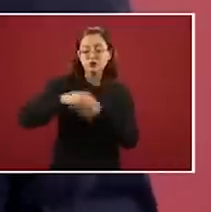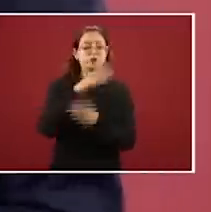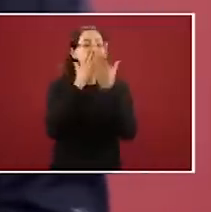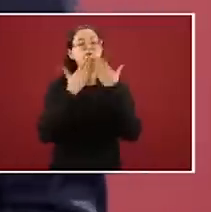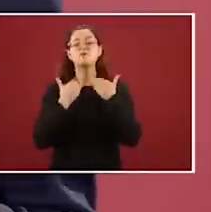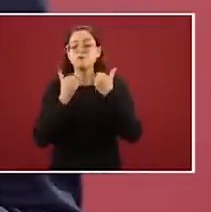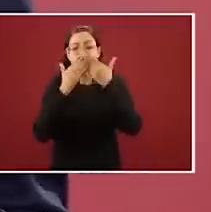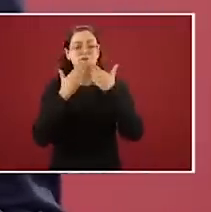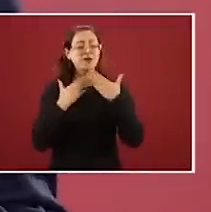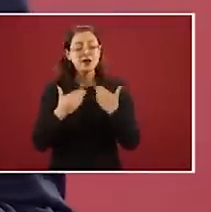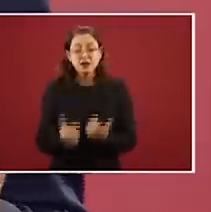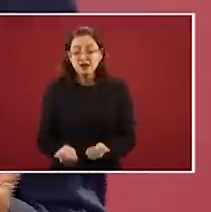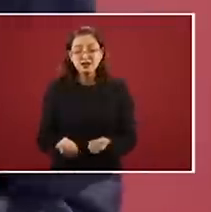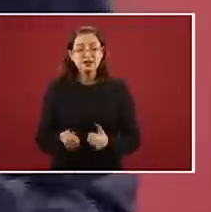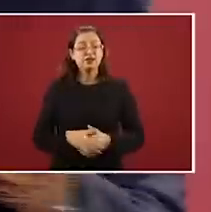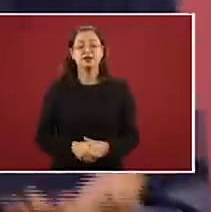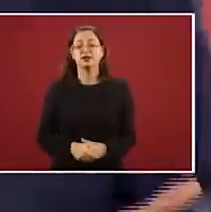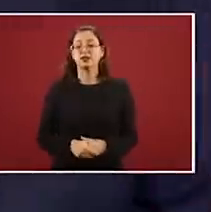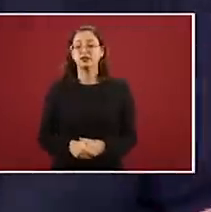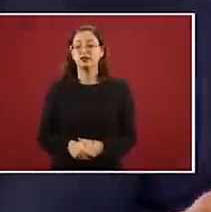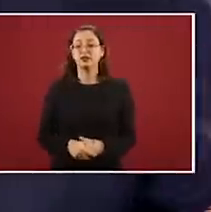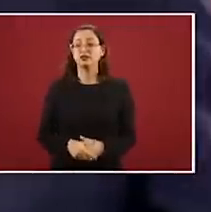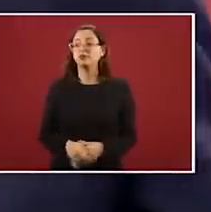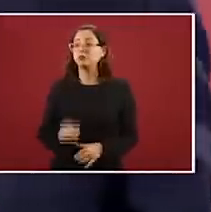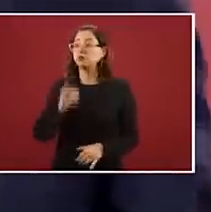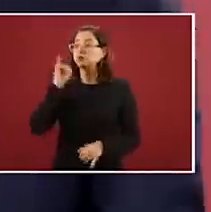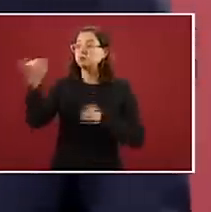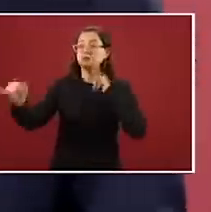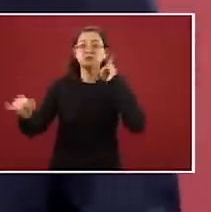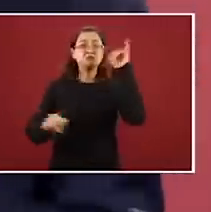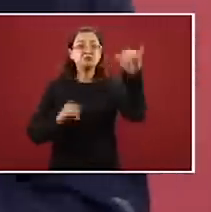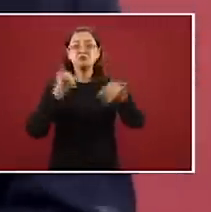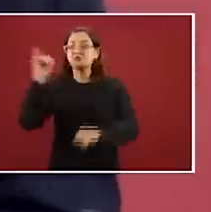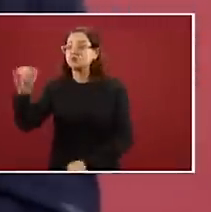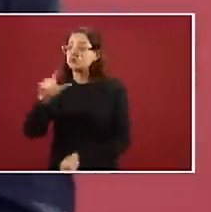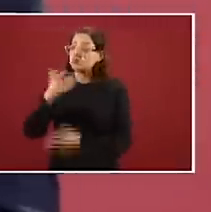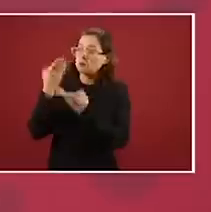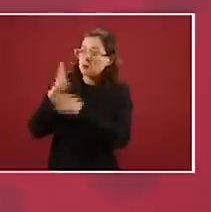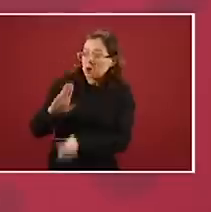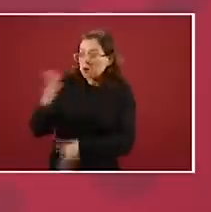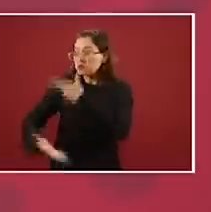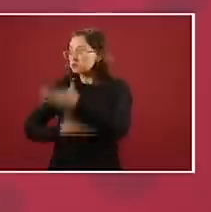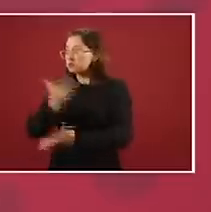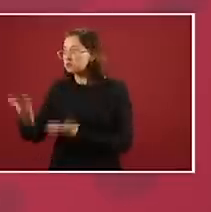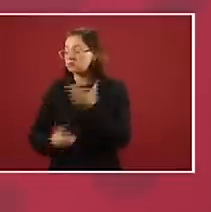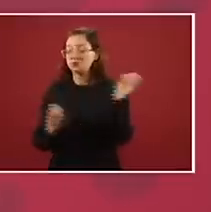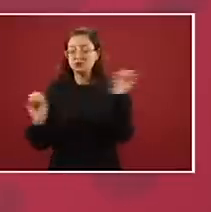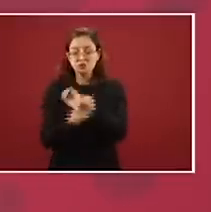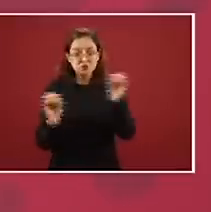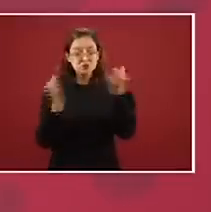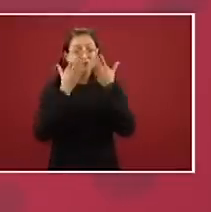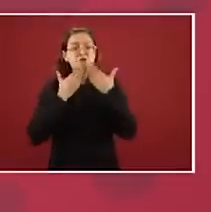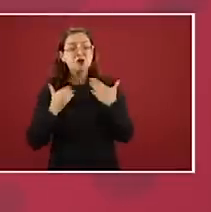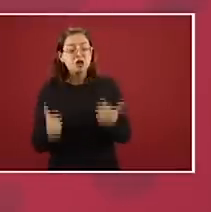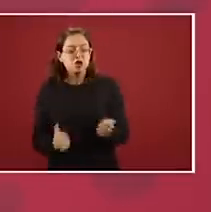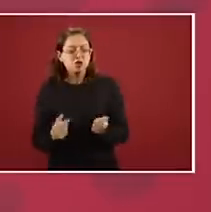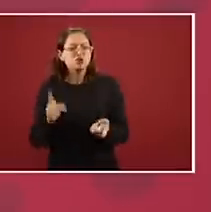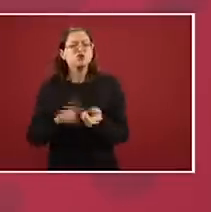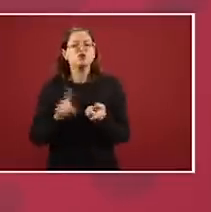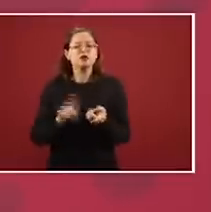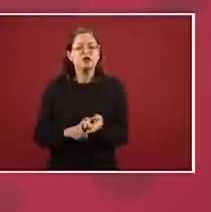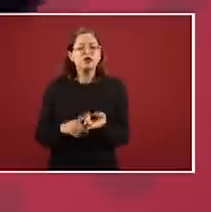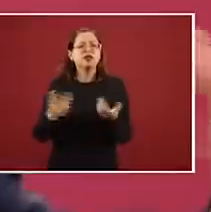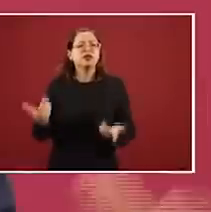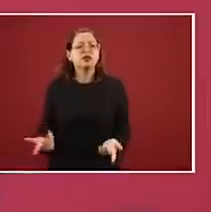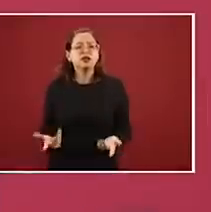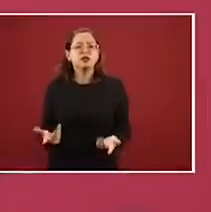No hay servicios bancarios. ¿Dónde hay servicios bancarios? ¿Sí? Solo